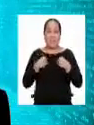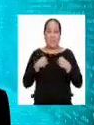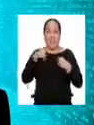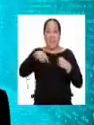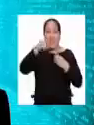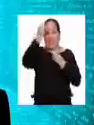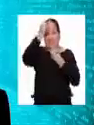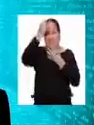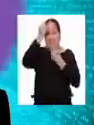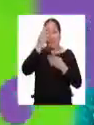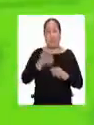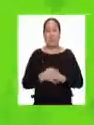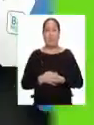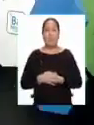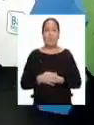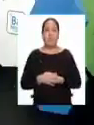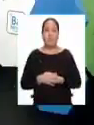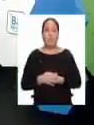información.